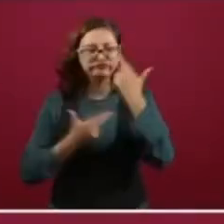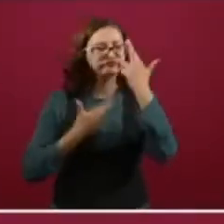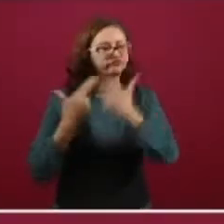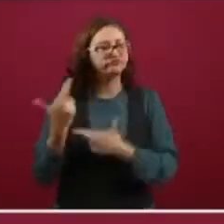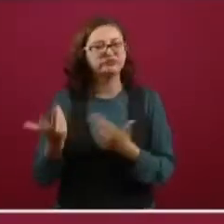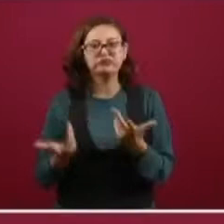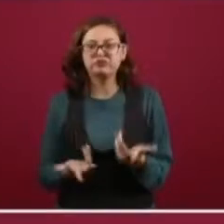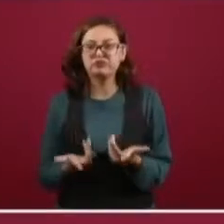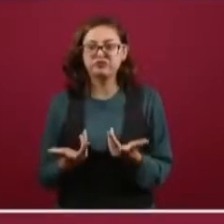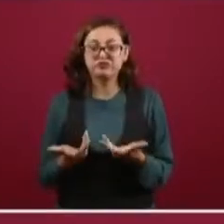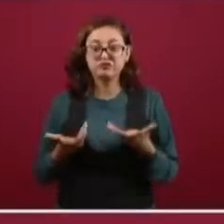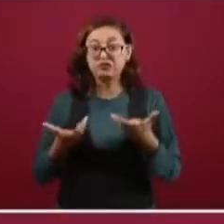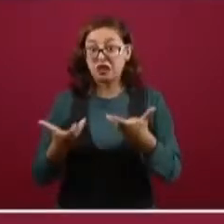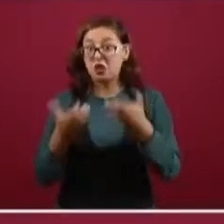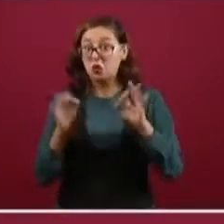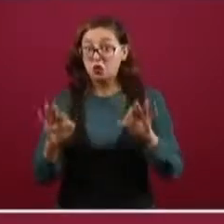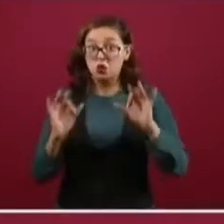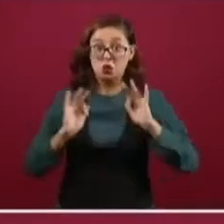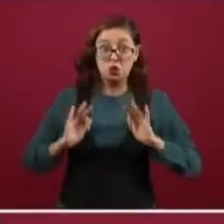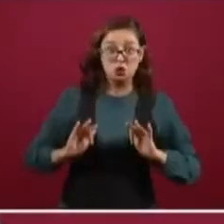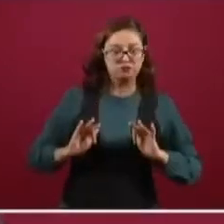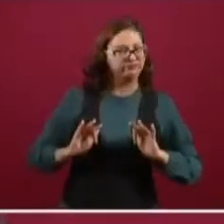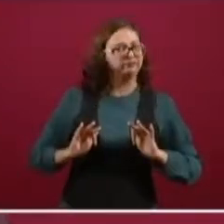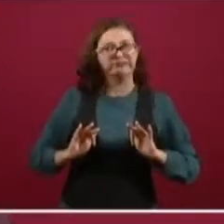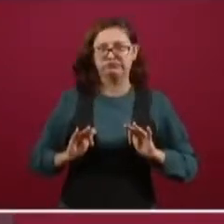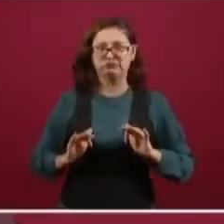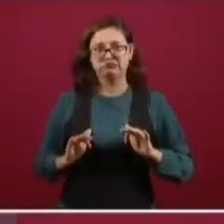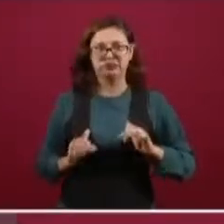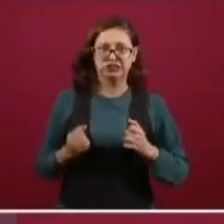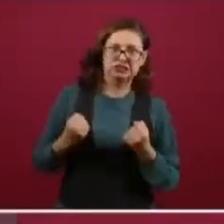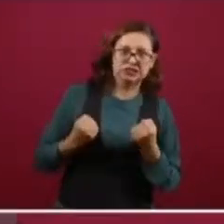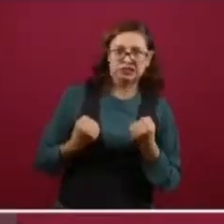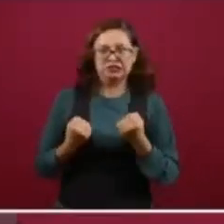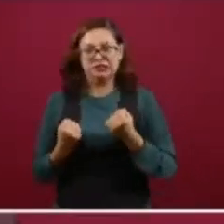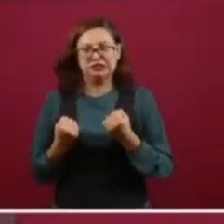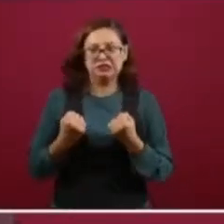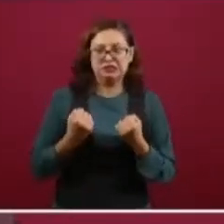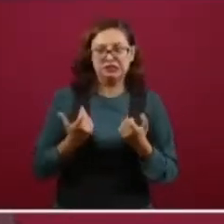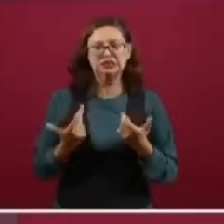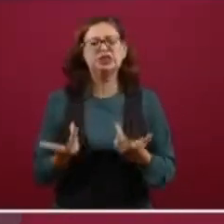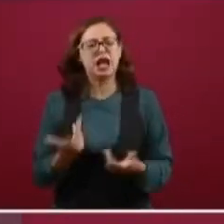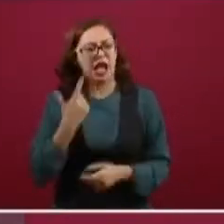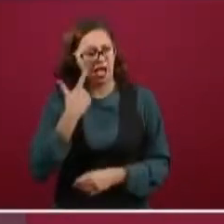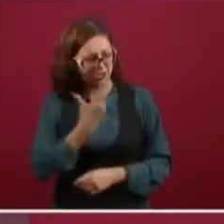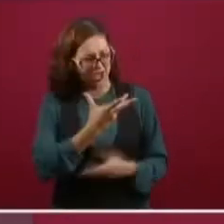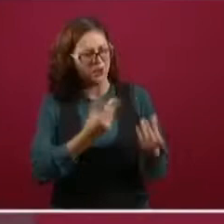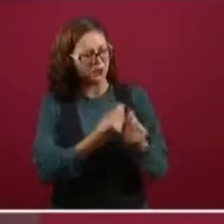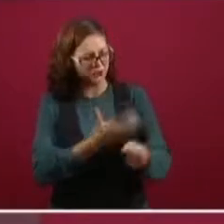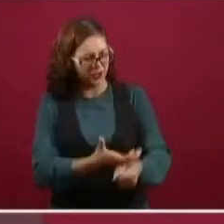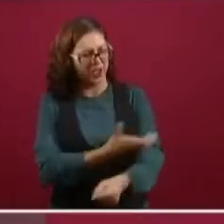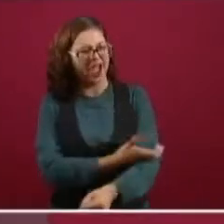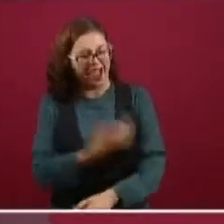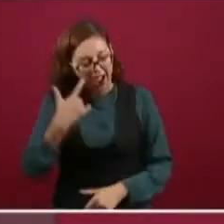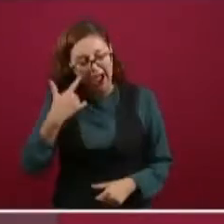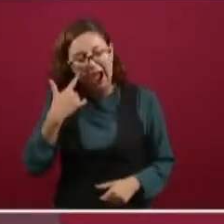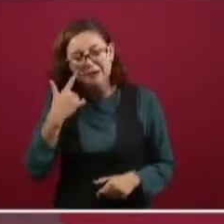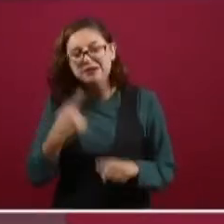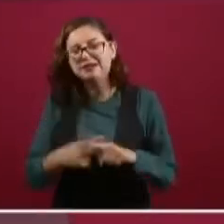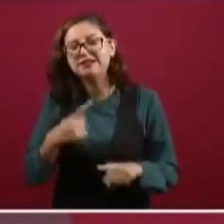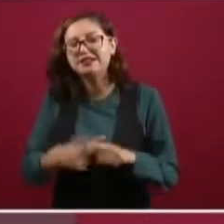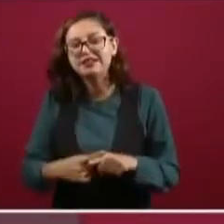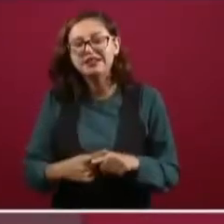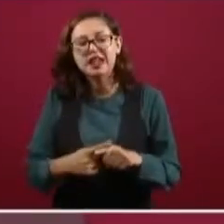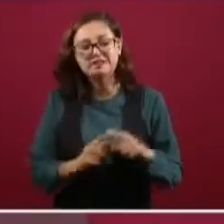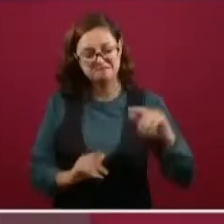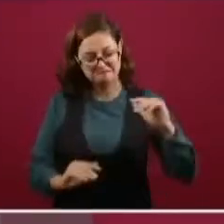no tan buenos caminos. Entonces me gustaría que ellos hicieran eso, a ver cómo, si